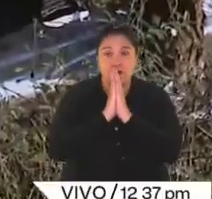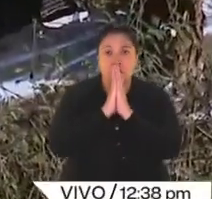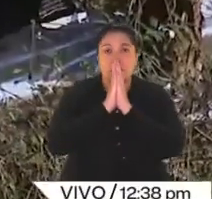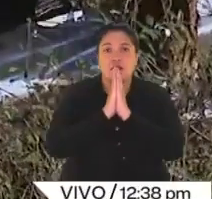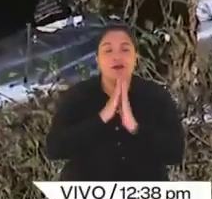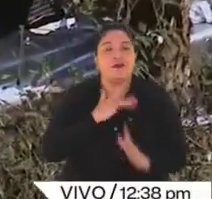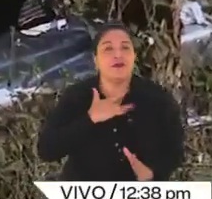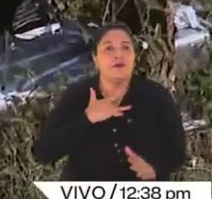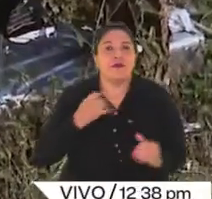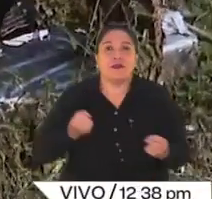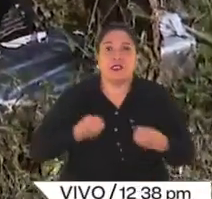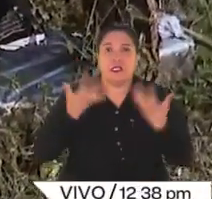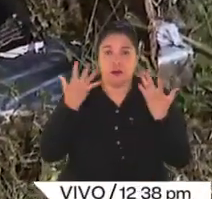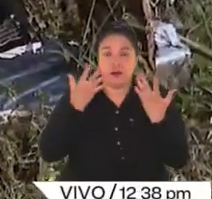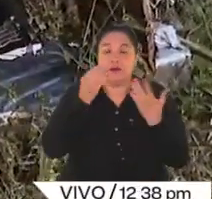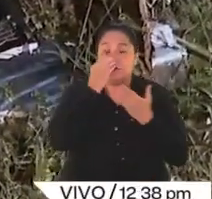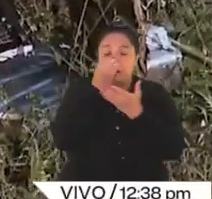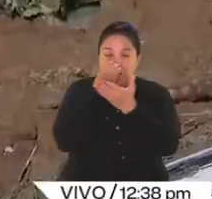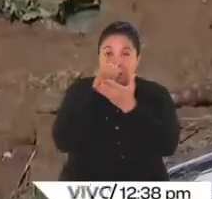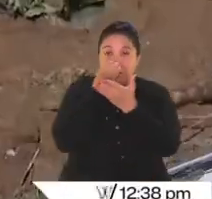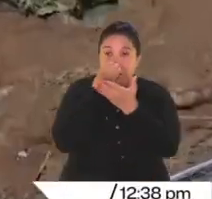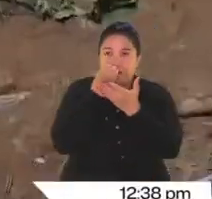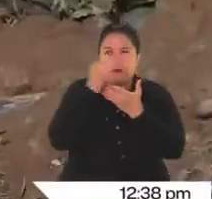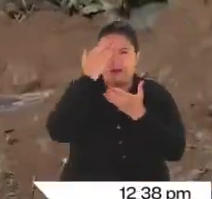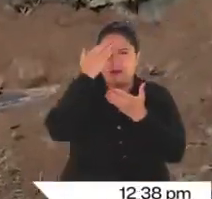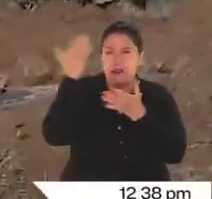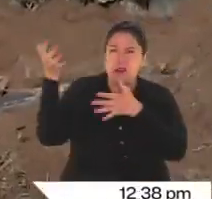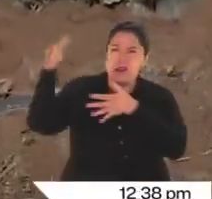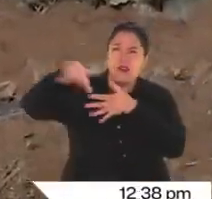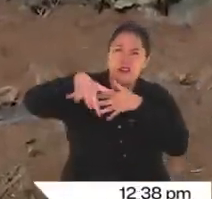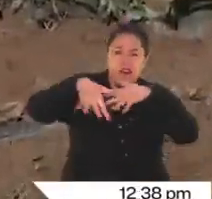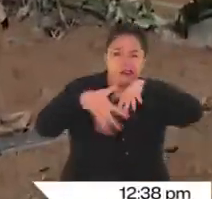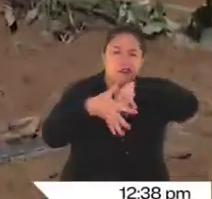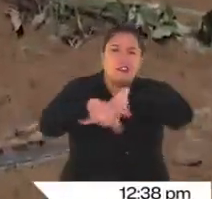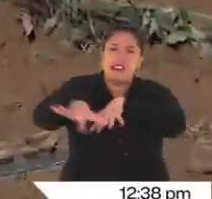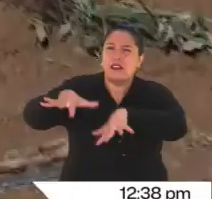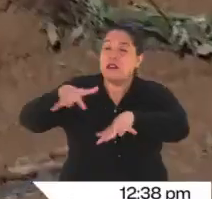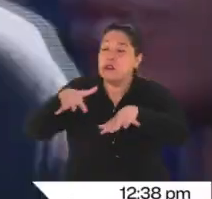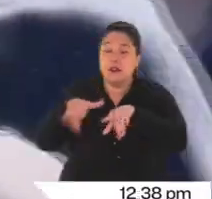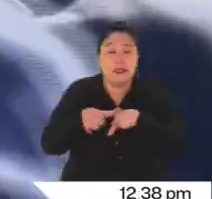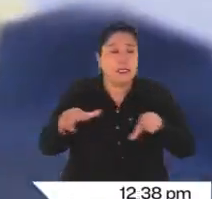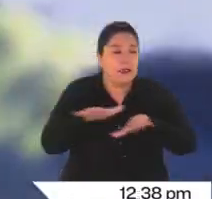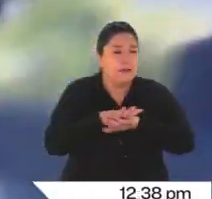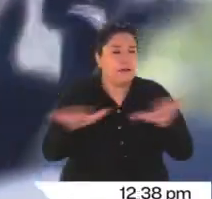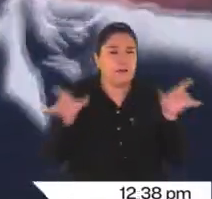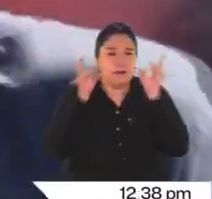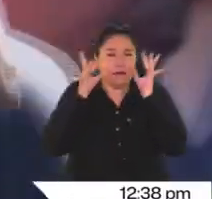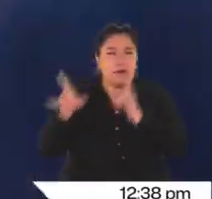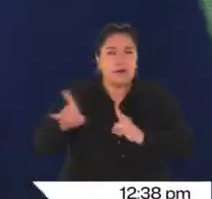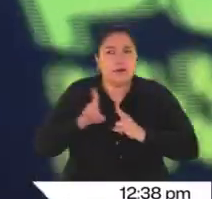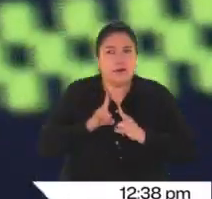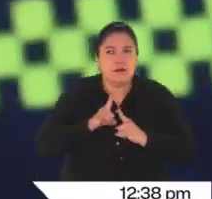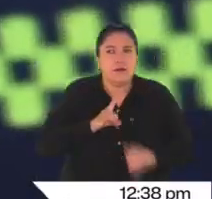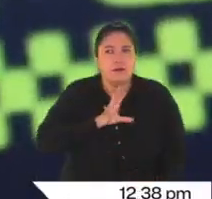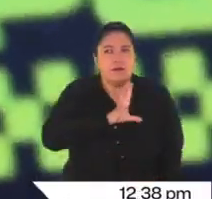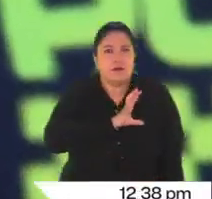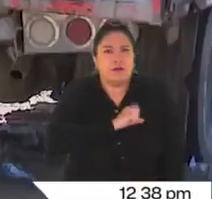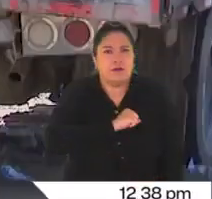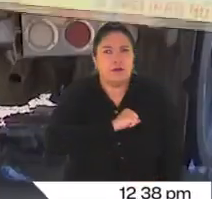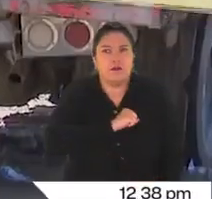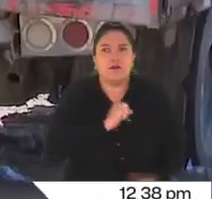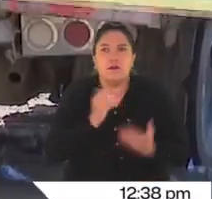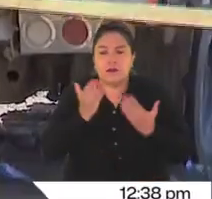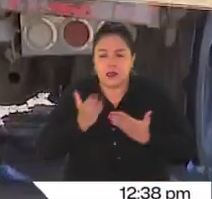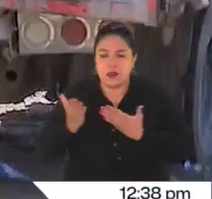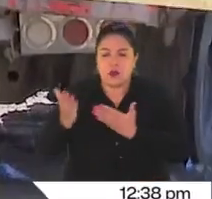el corazón de la tragedia, entre escombros y lamentos, se tejieron historias de pérdidas que estremecen el alma en la vía que conecta Quibdó